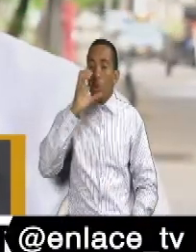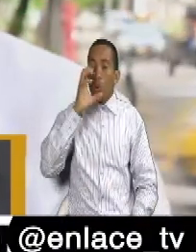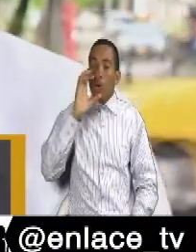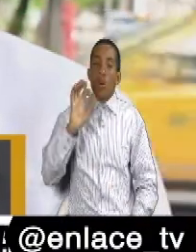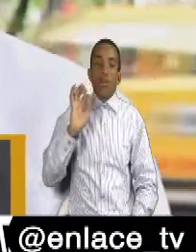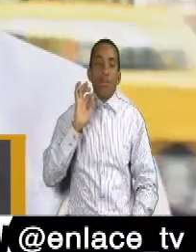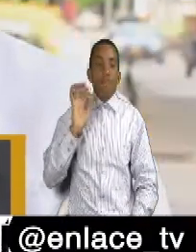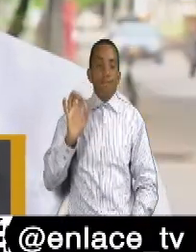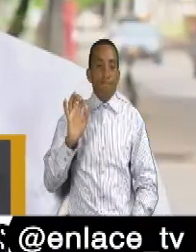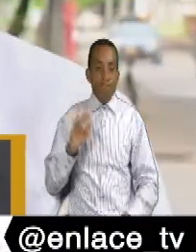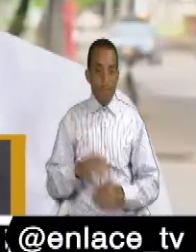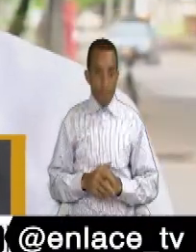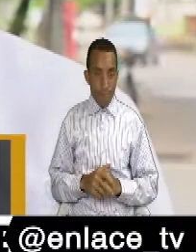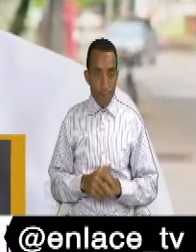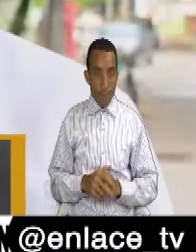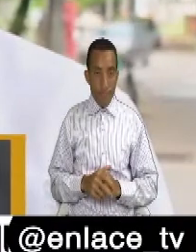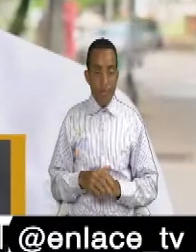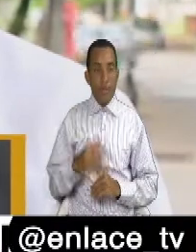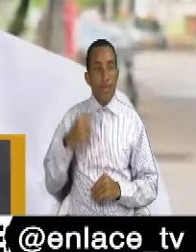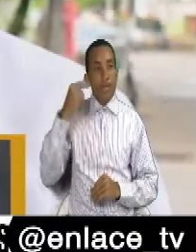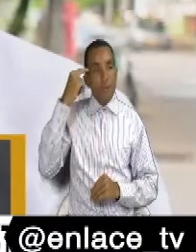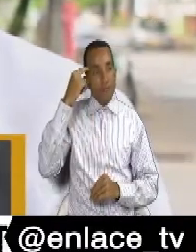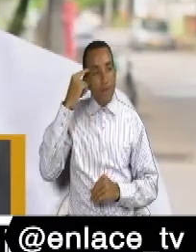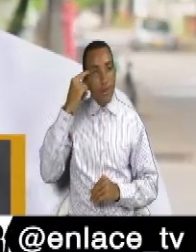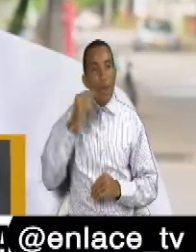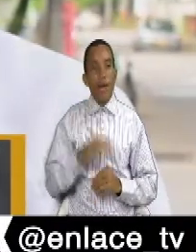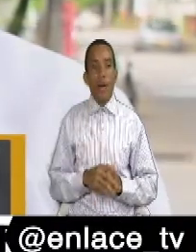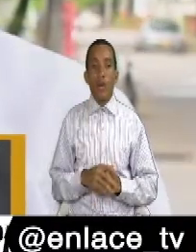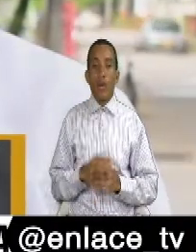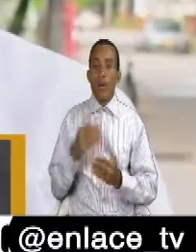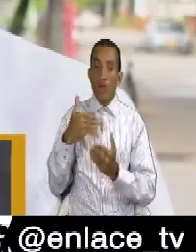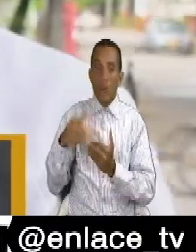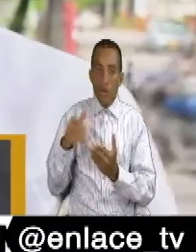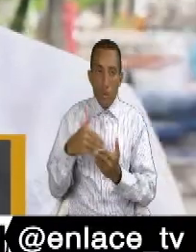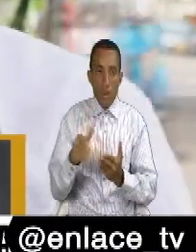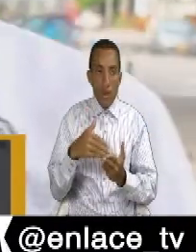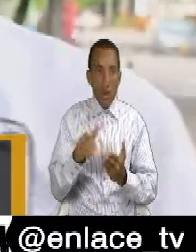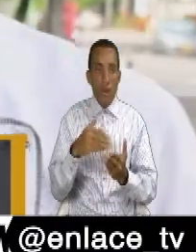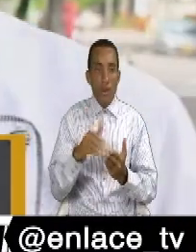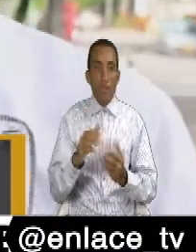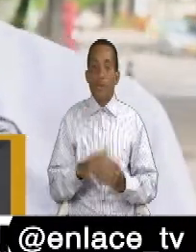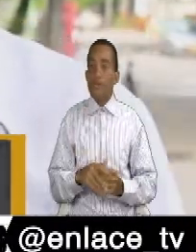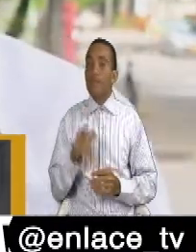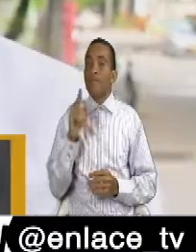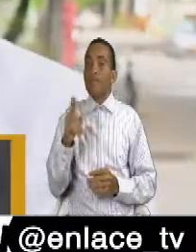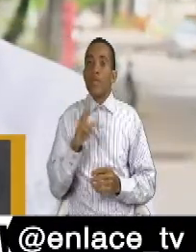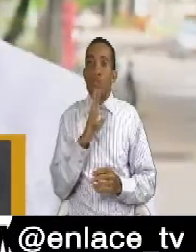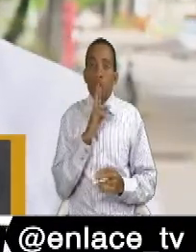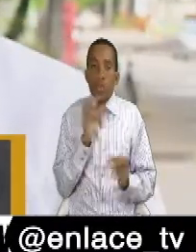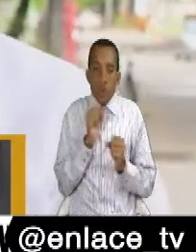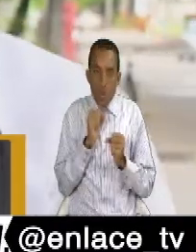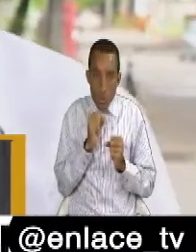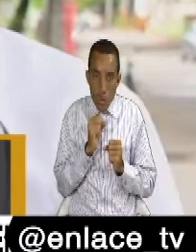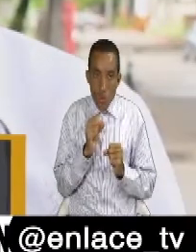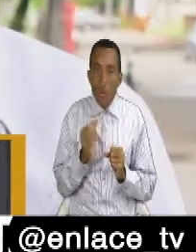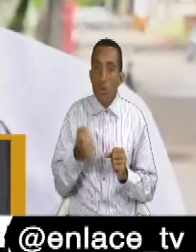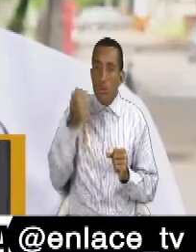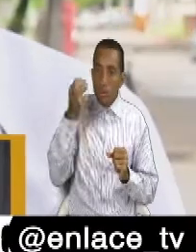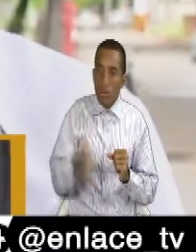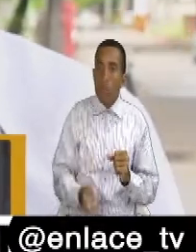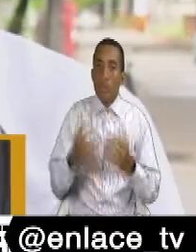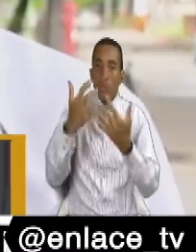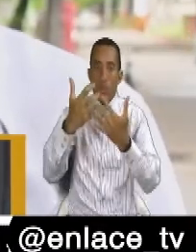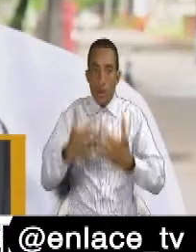condiciones. Por eso desde ahí comencé a comprar hielo en una empresa, hielo garantizado de